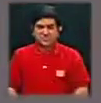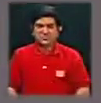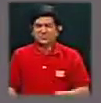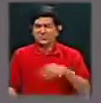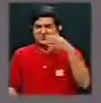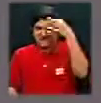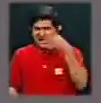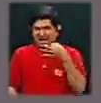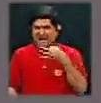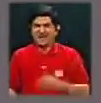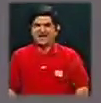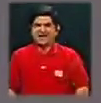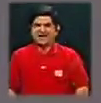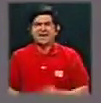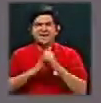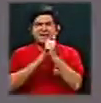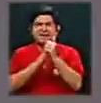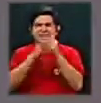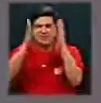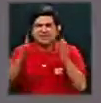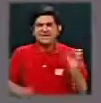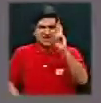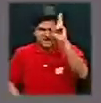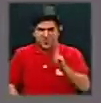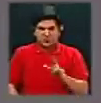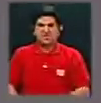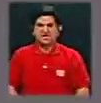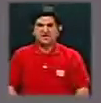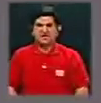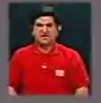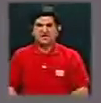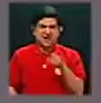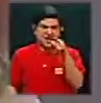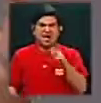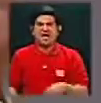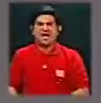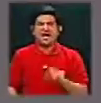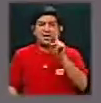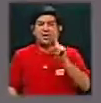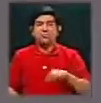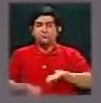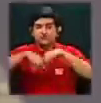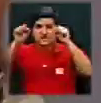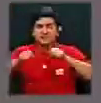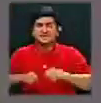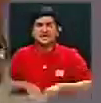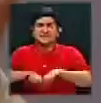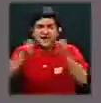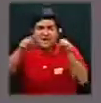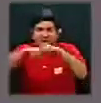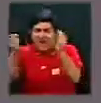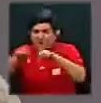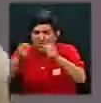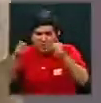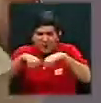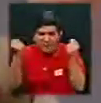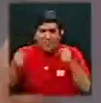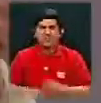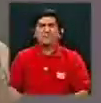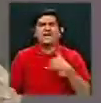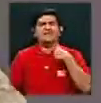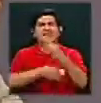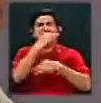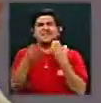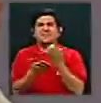si los sectores dirigentes de Costa Rica han apostado por un modelo que nos desmembra, que parte, lo que tenemos es una